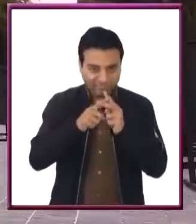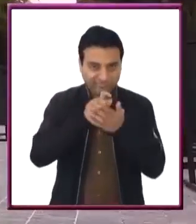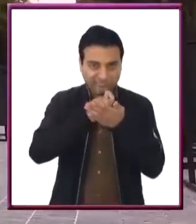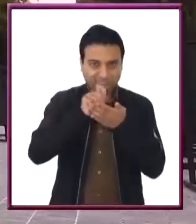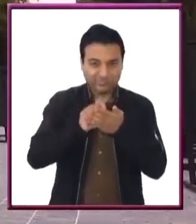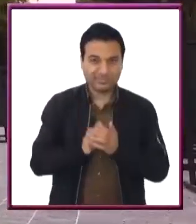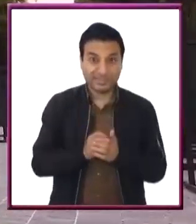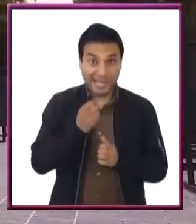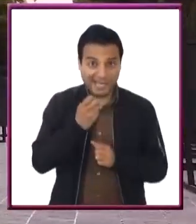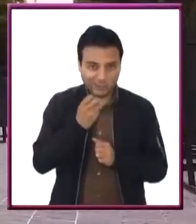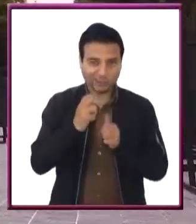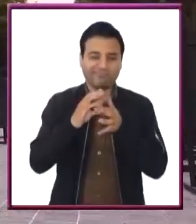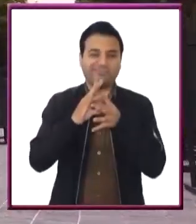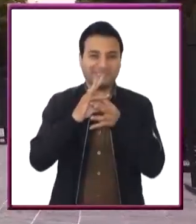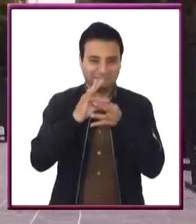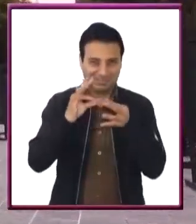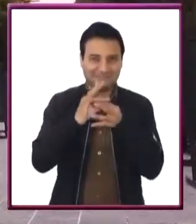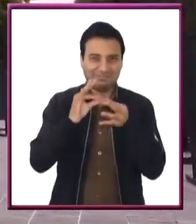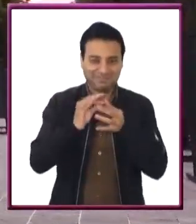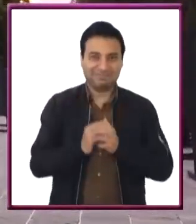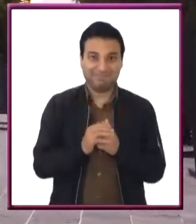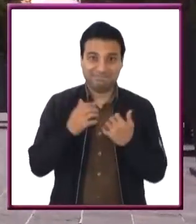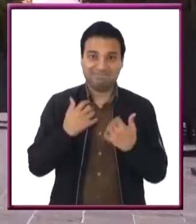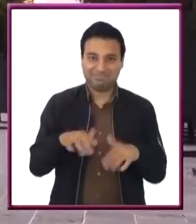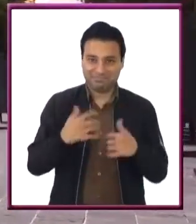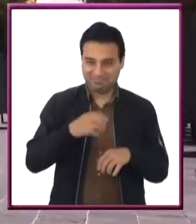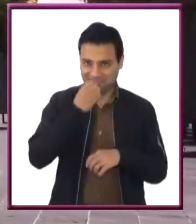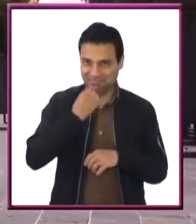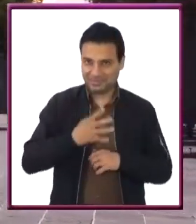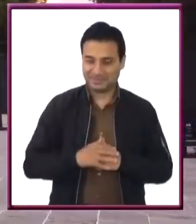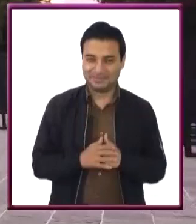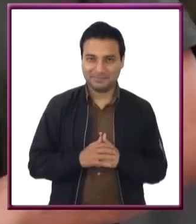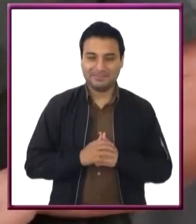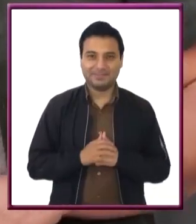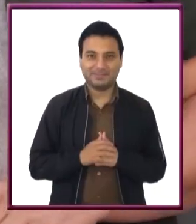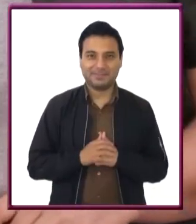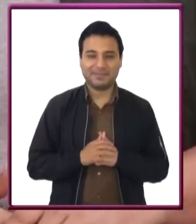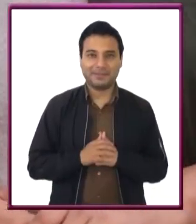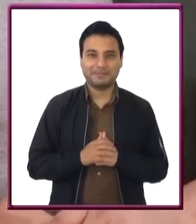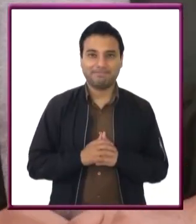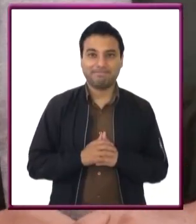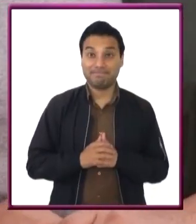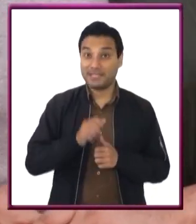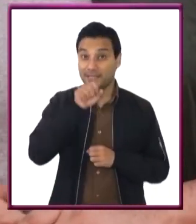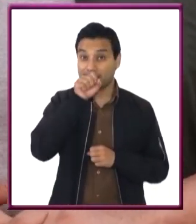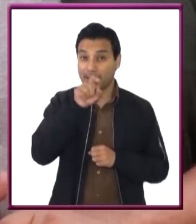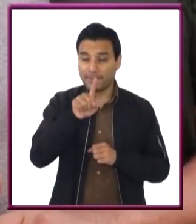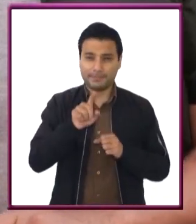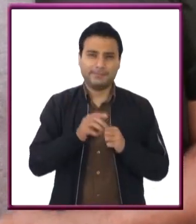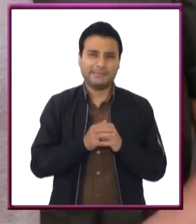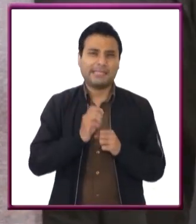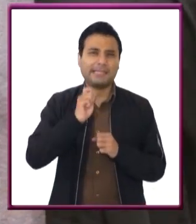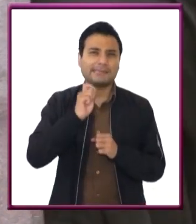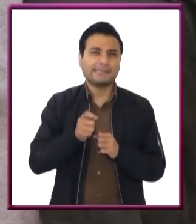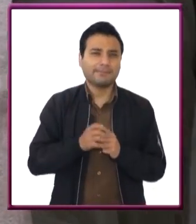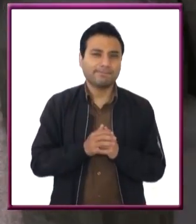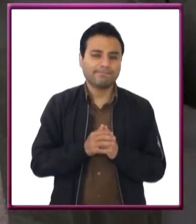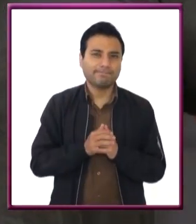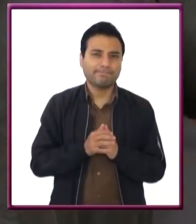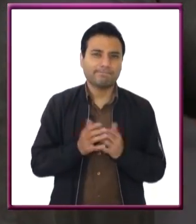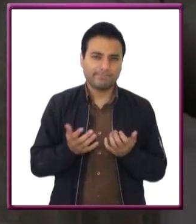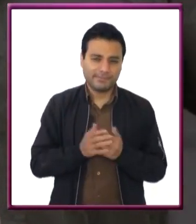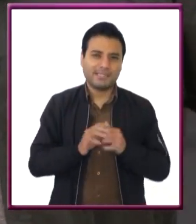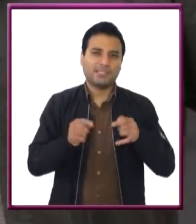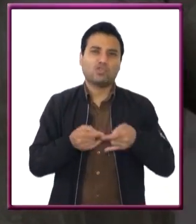Aquí descubriremos las pasiones de este importante científico e inventor. Y tendremos el testimonio de compromiso